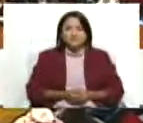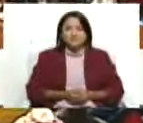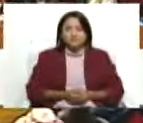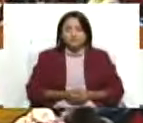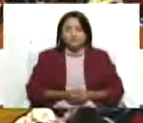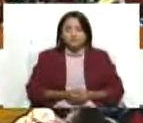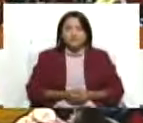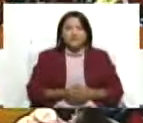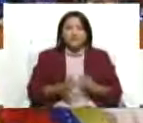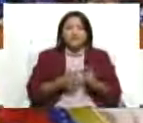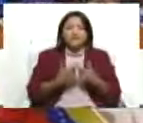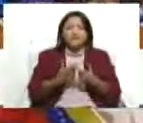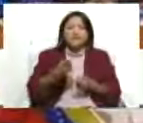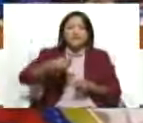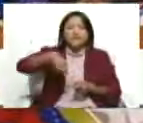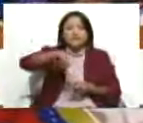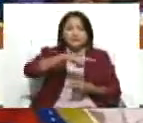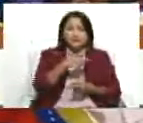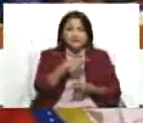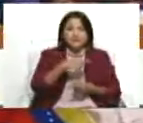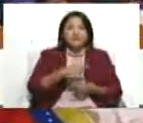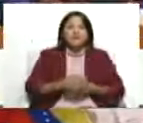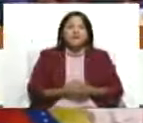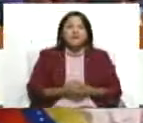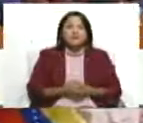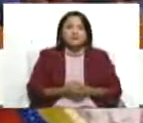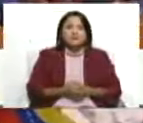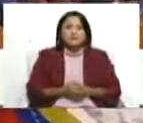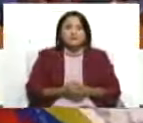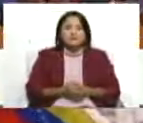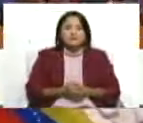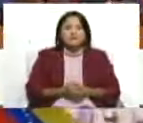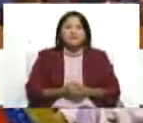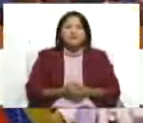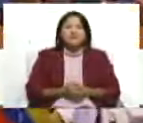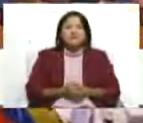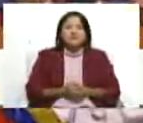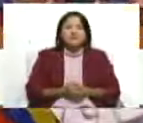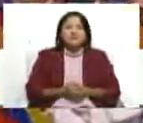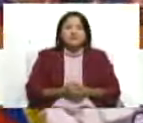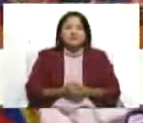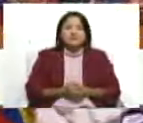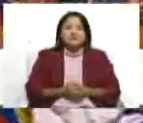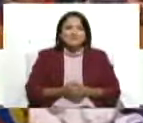la soberanía se ejerce. Eso es una forma de ejercer la soberanía, consultándole al pueblo. Porque